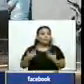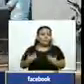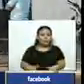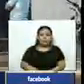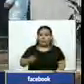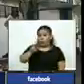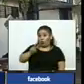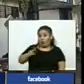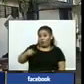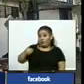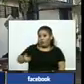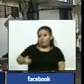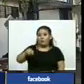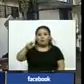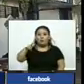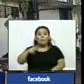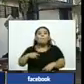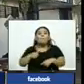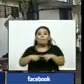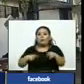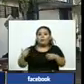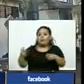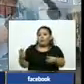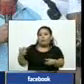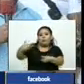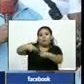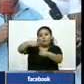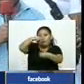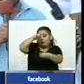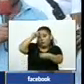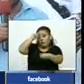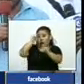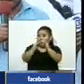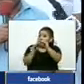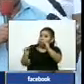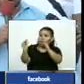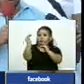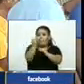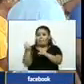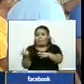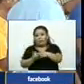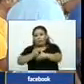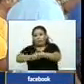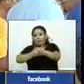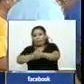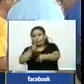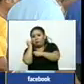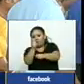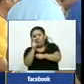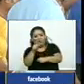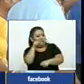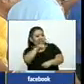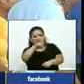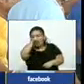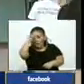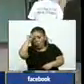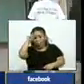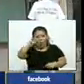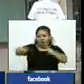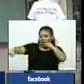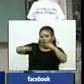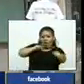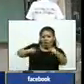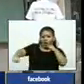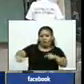2 años y 3 meses han pasado desde la llegada de los funcionarios al ente contralor. Sindicalistas denuncian arbitrariedades, abuso de poder